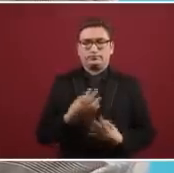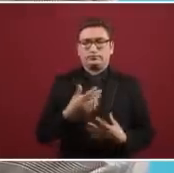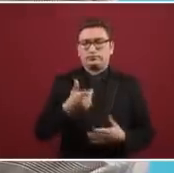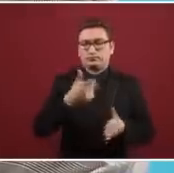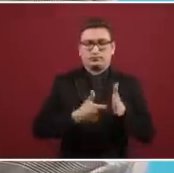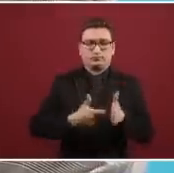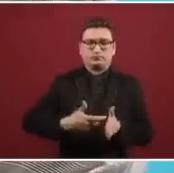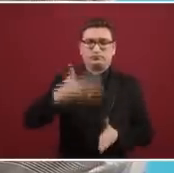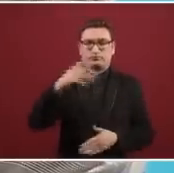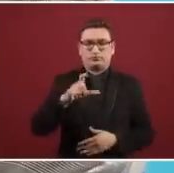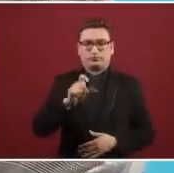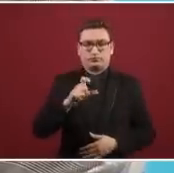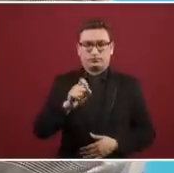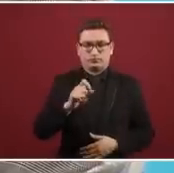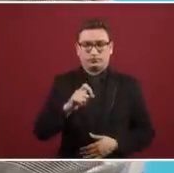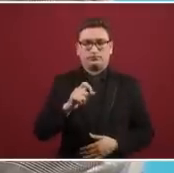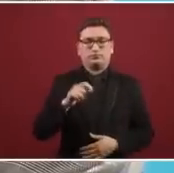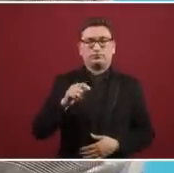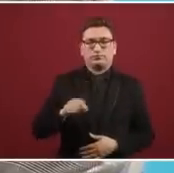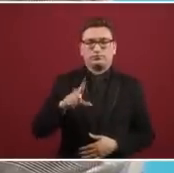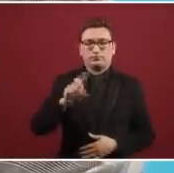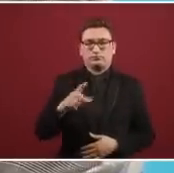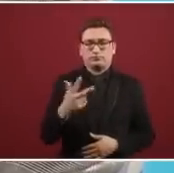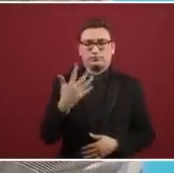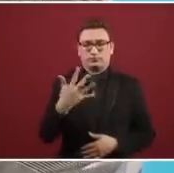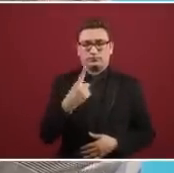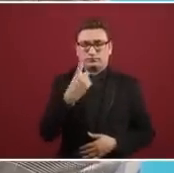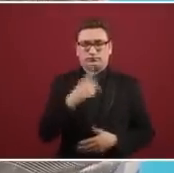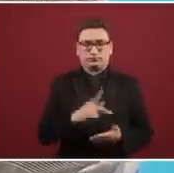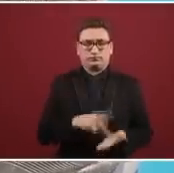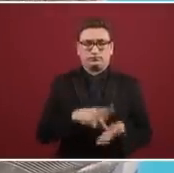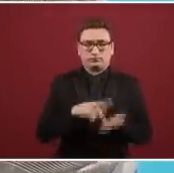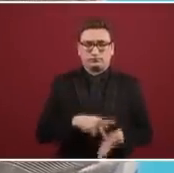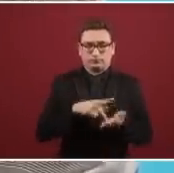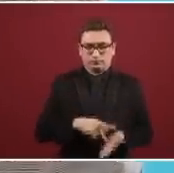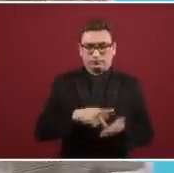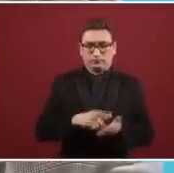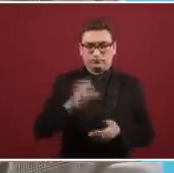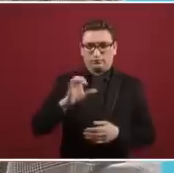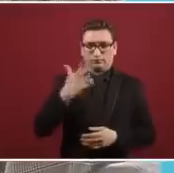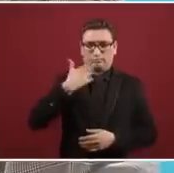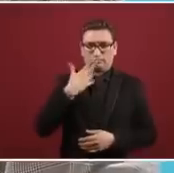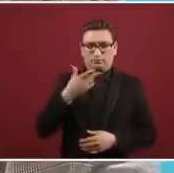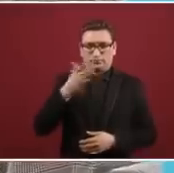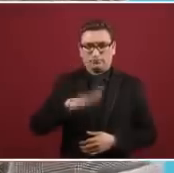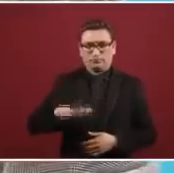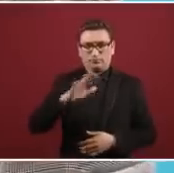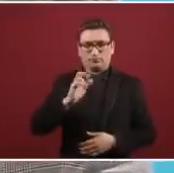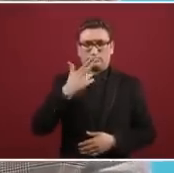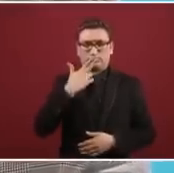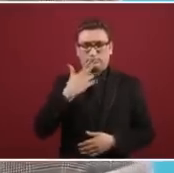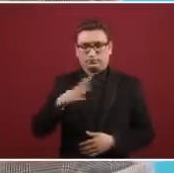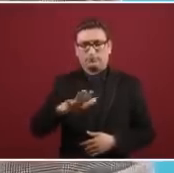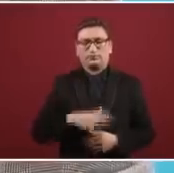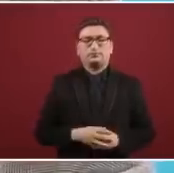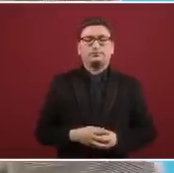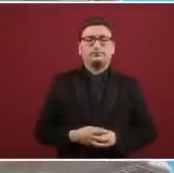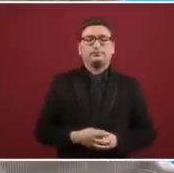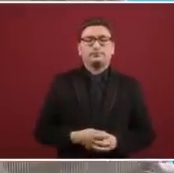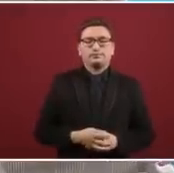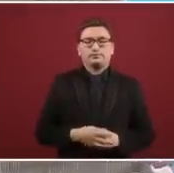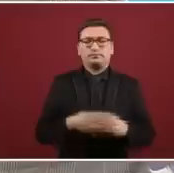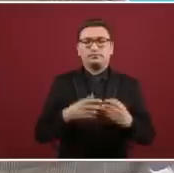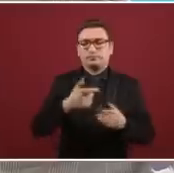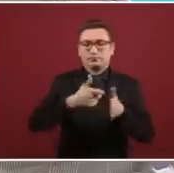más alto en 20 pesos 35 centavos por kilo, comisionistas de Chihuahua, en Chihuahua, Chihuahua, y encontramos el